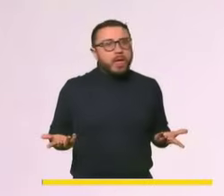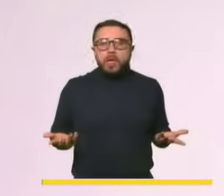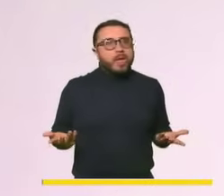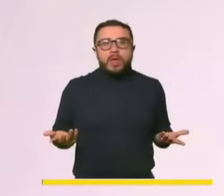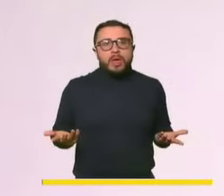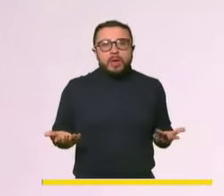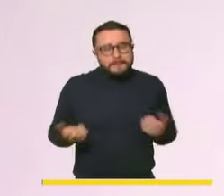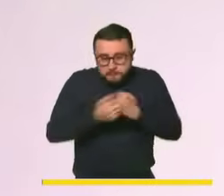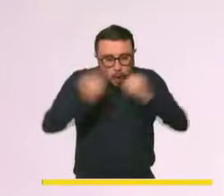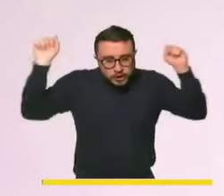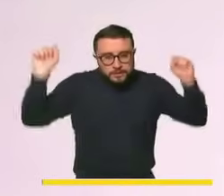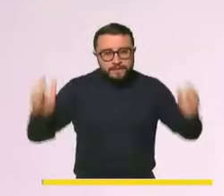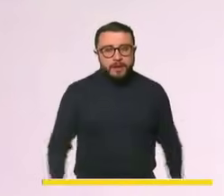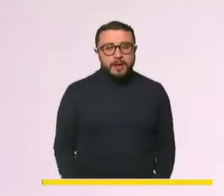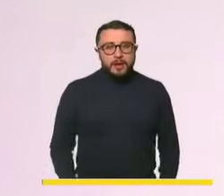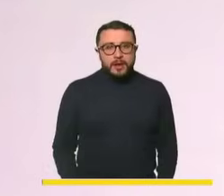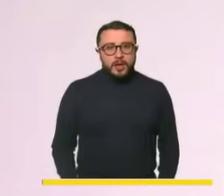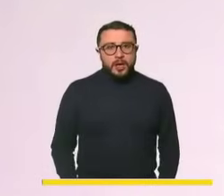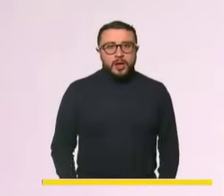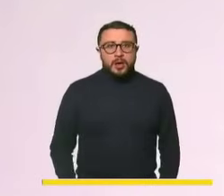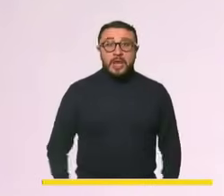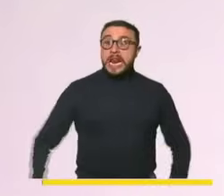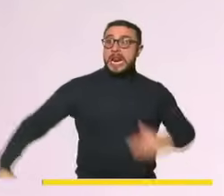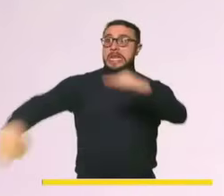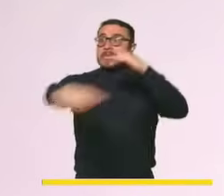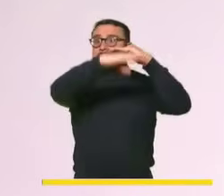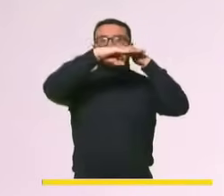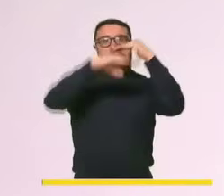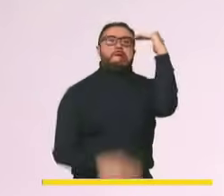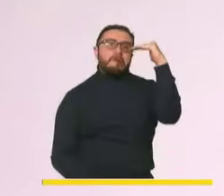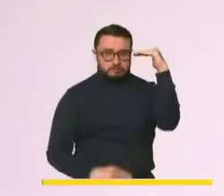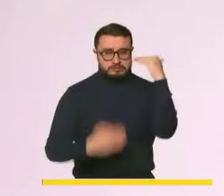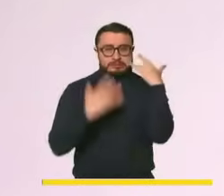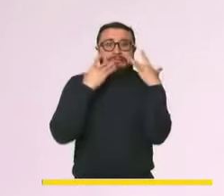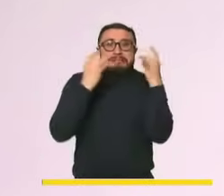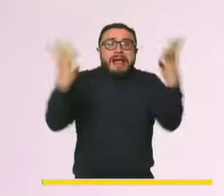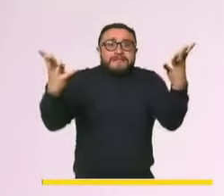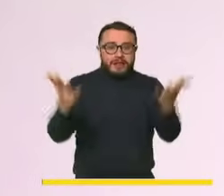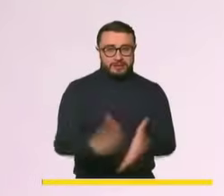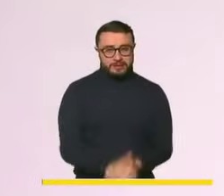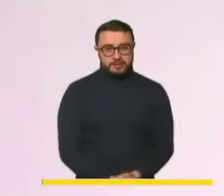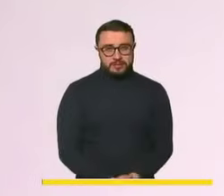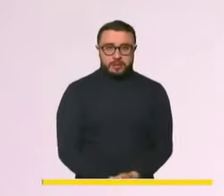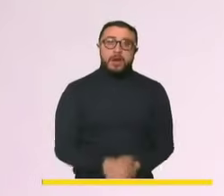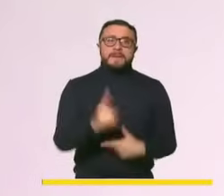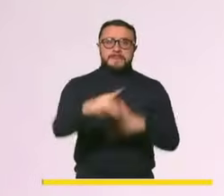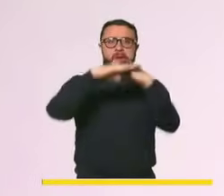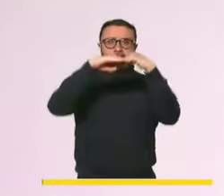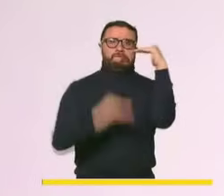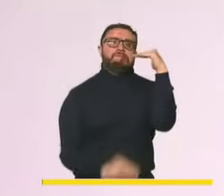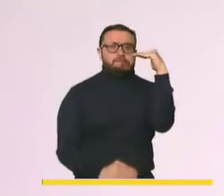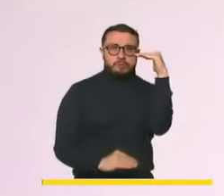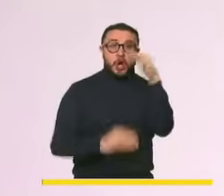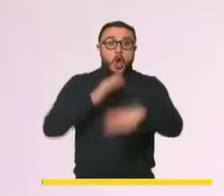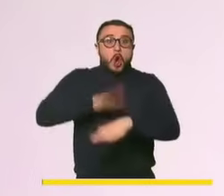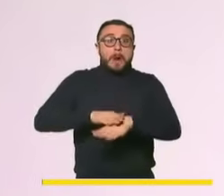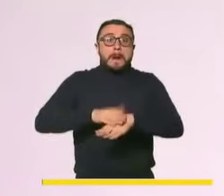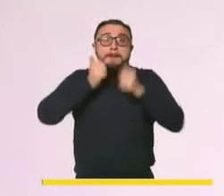ser esa desigualdad enorme, que de esa desigualdad no nace